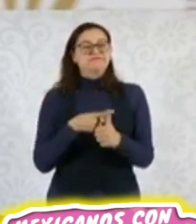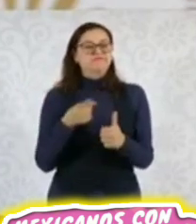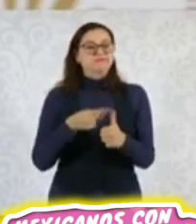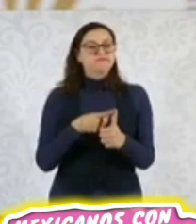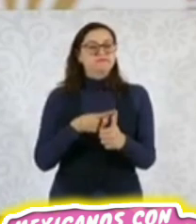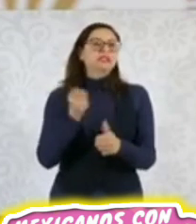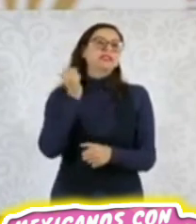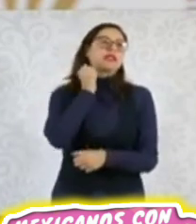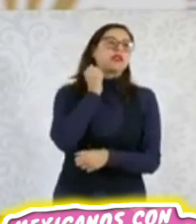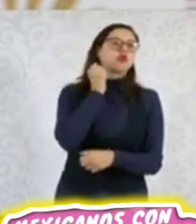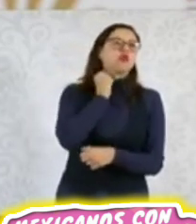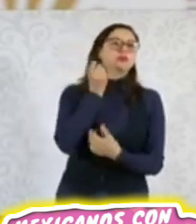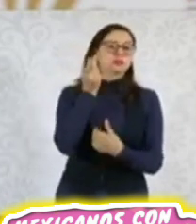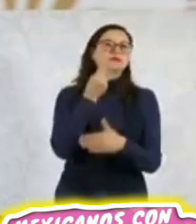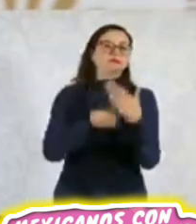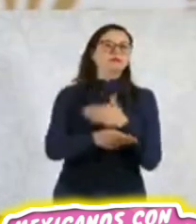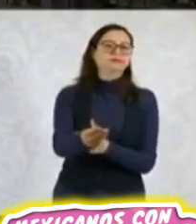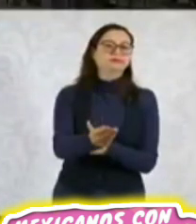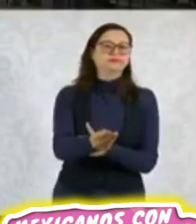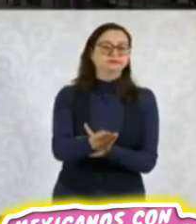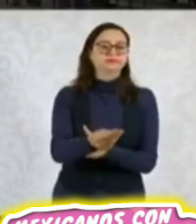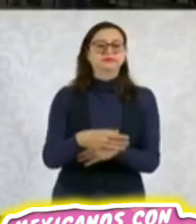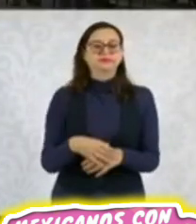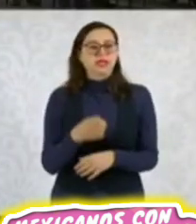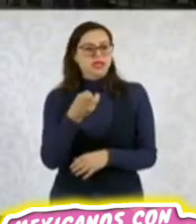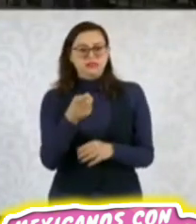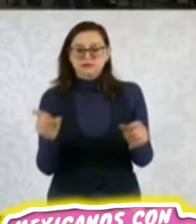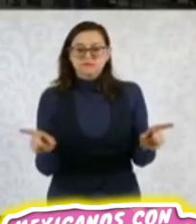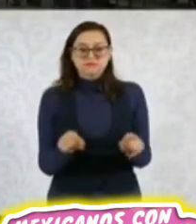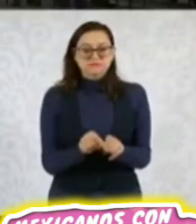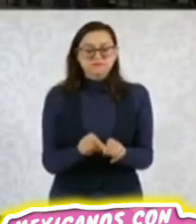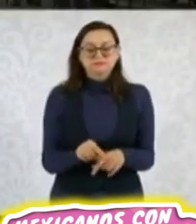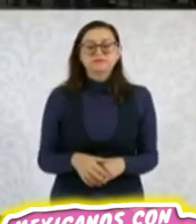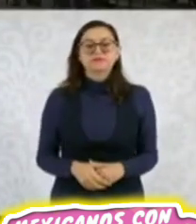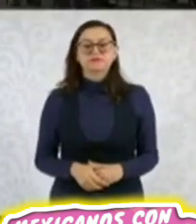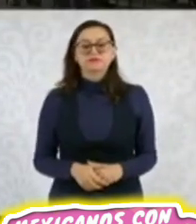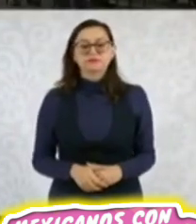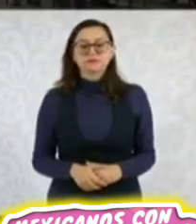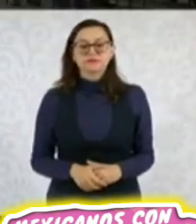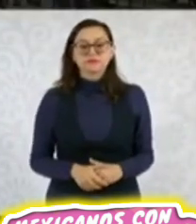Senadores, y estaremos dándole seguimiento. Es cuanto, presidente.